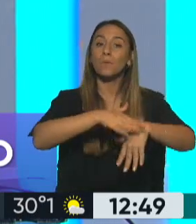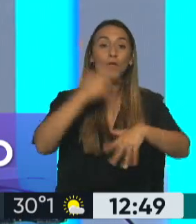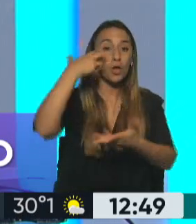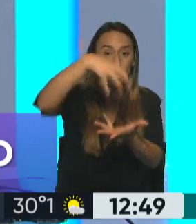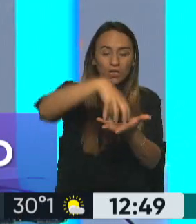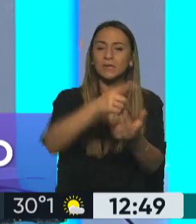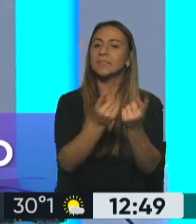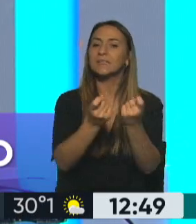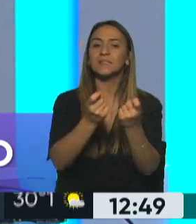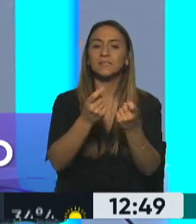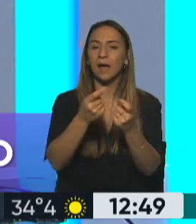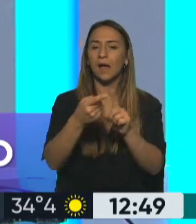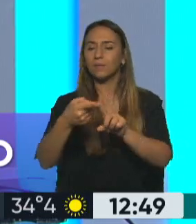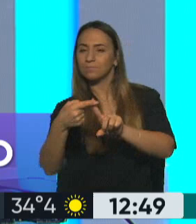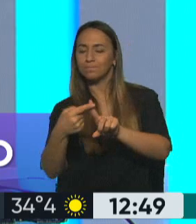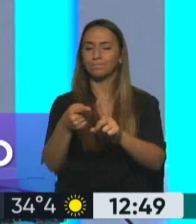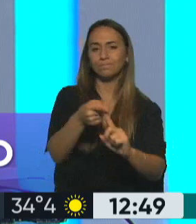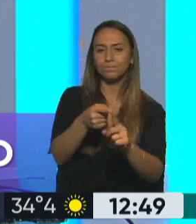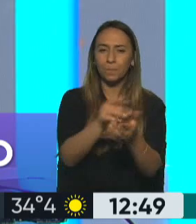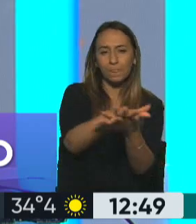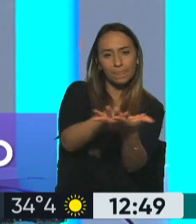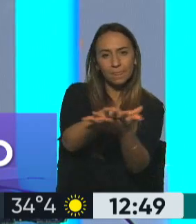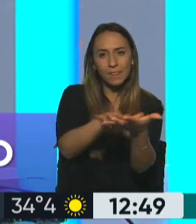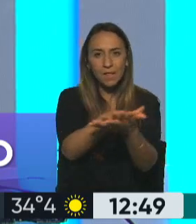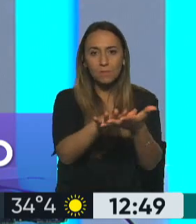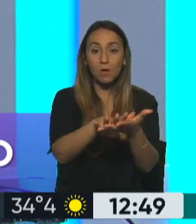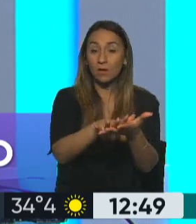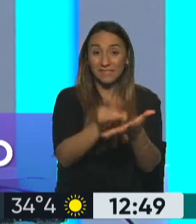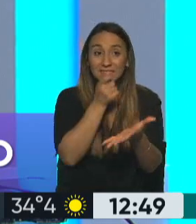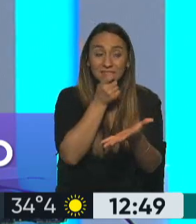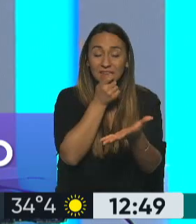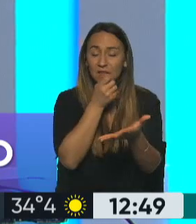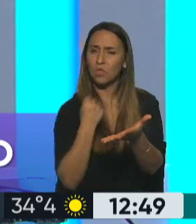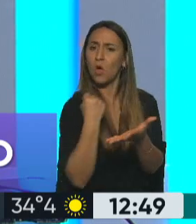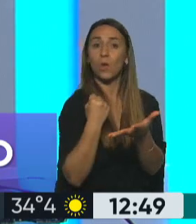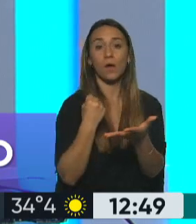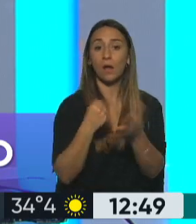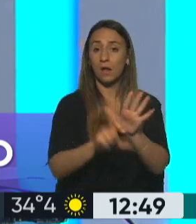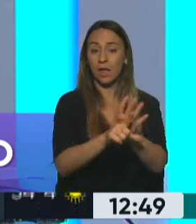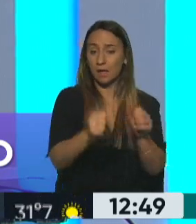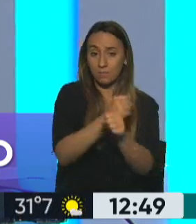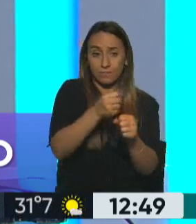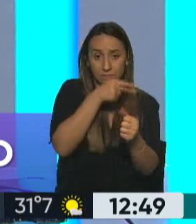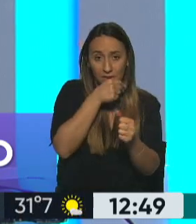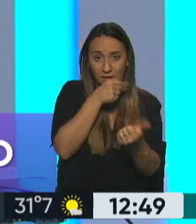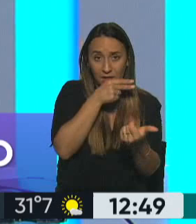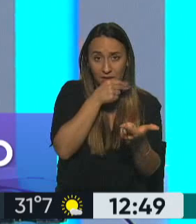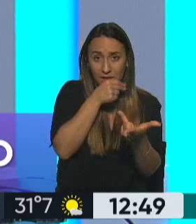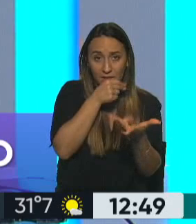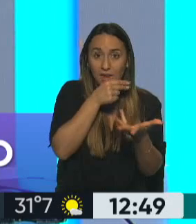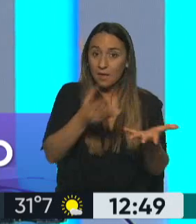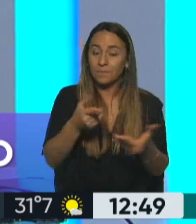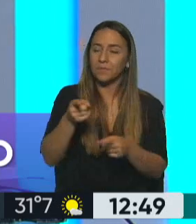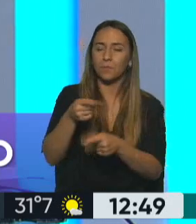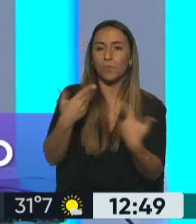muñeca política, acuerdos políticos y entendimientos. Si no, las leyes no van a salir. Y ahí está mirando a Miguel Pichetto. ¿Entrará Miguel